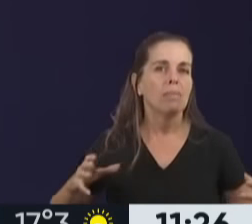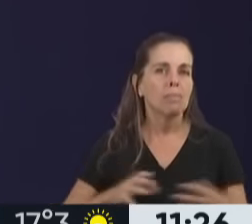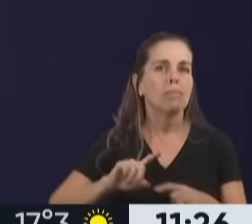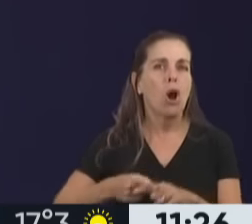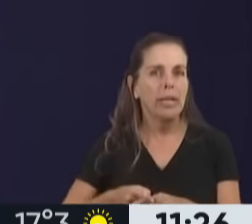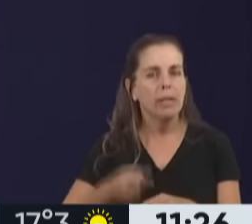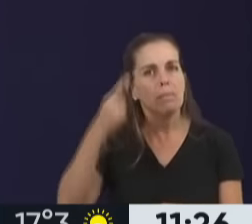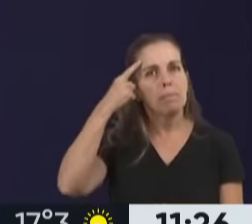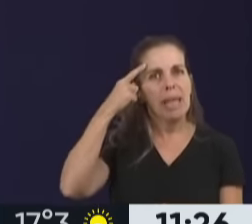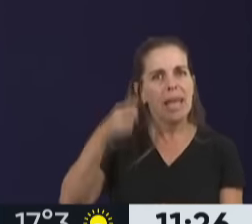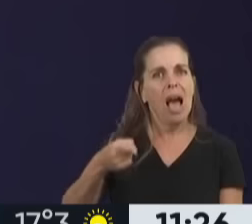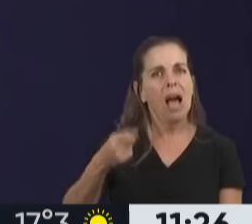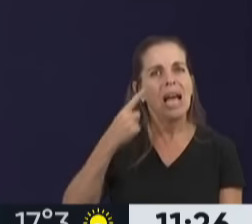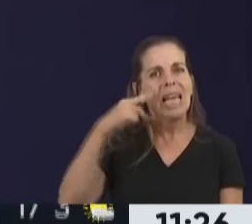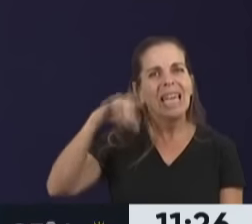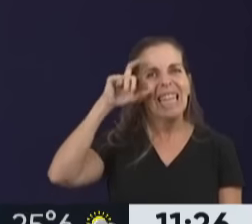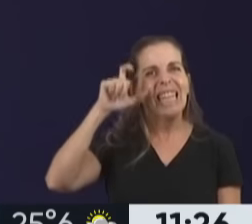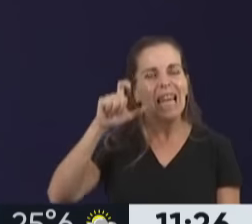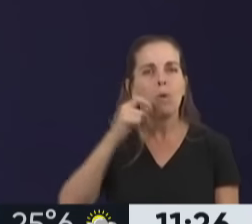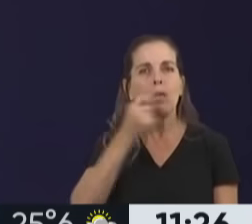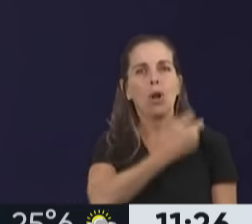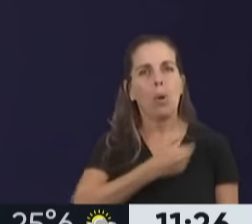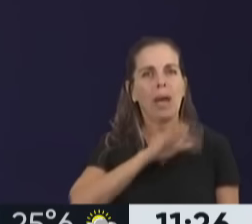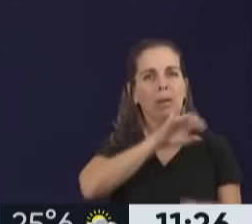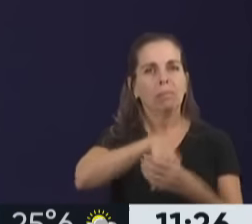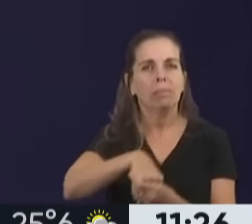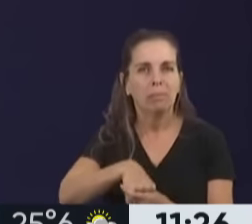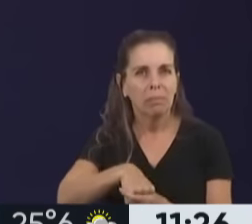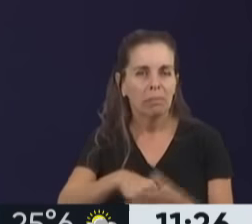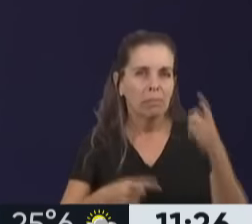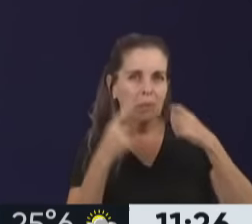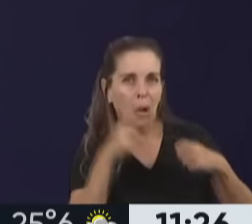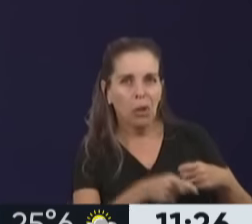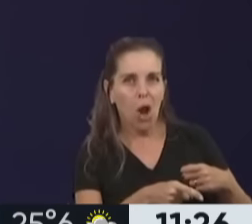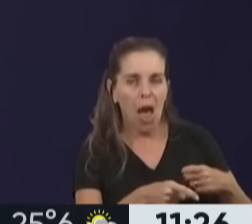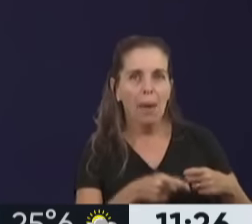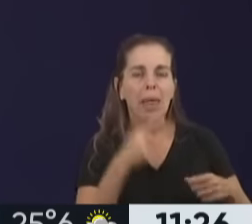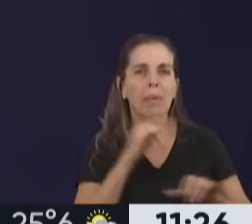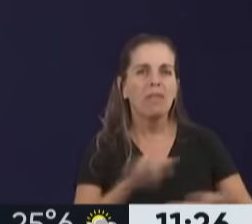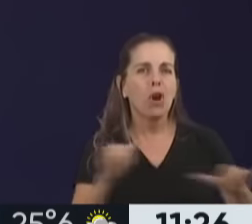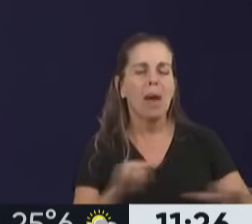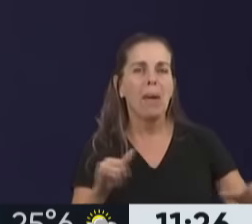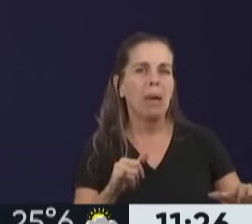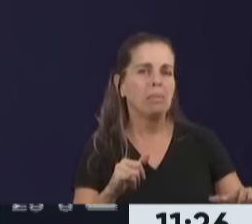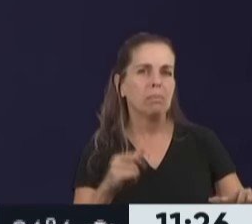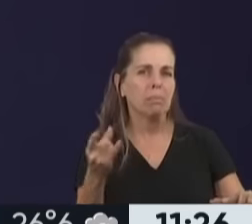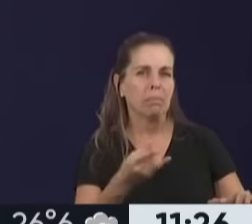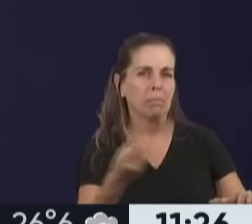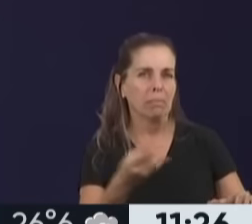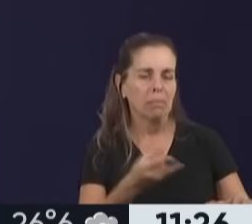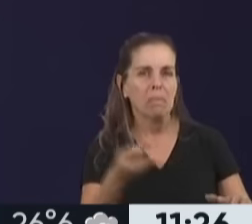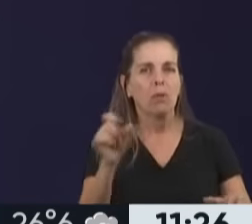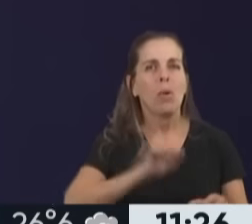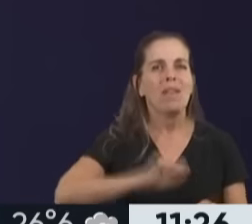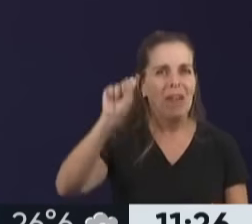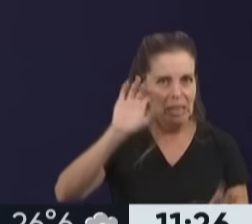como buena la inflación que daba en Index intervenido te acuerdas En aquel momento donde los números eran absolutamente ridículos Eh así que el